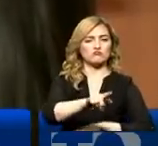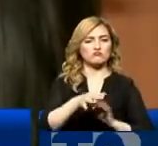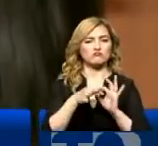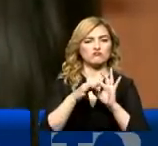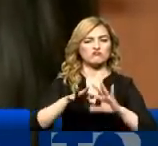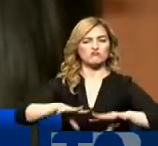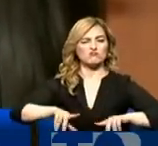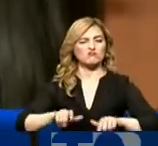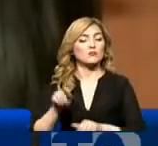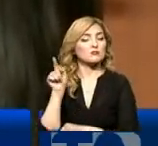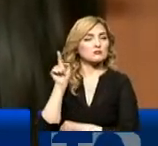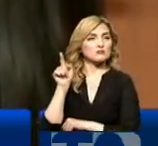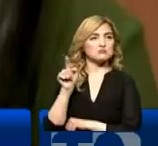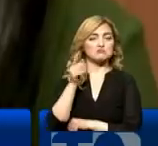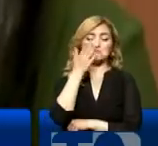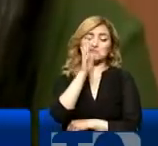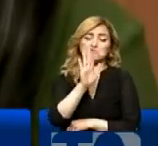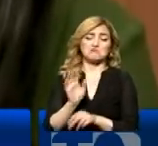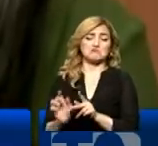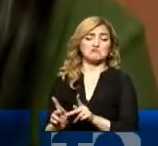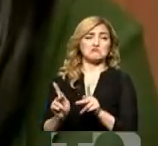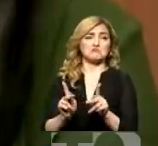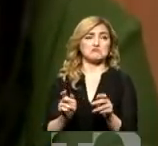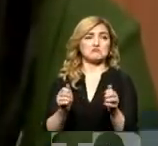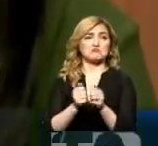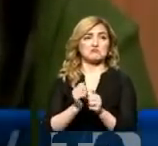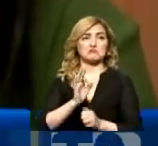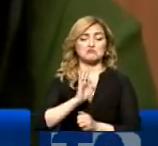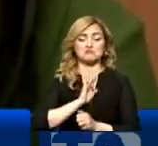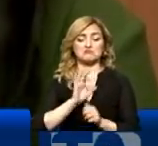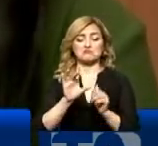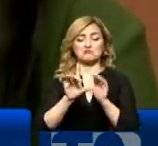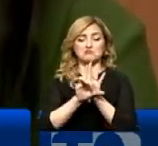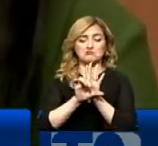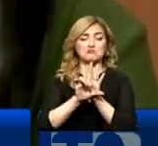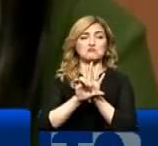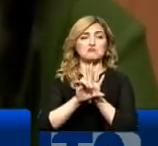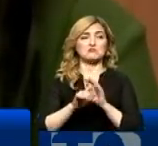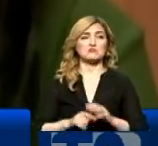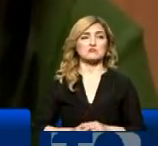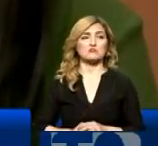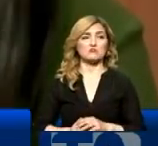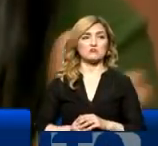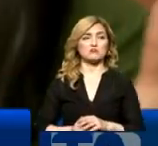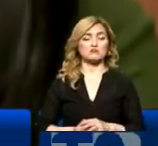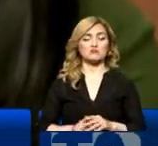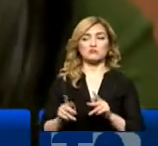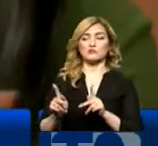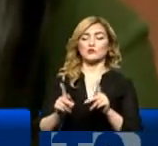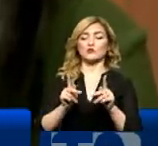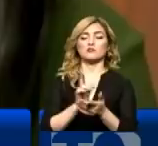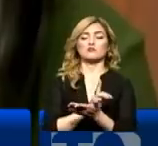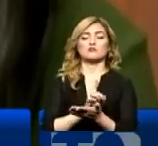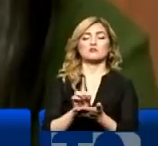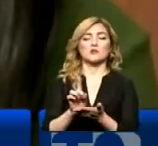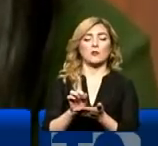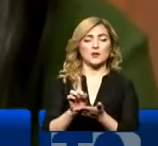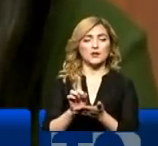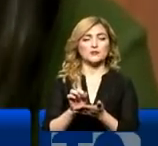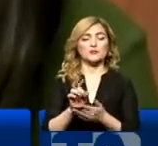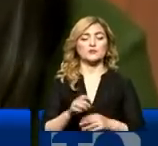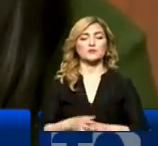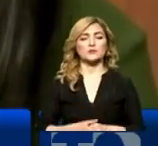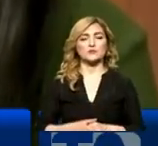cohecho, dice estar lista. Todo un equipo técnico jurídico se ha preocupado de preparar durante estas semanas que hemos